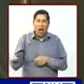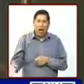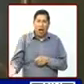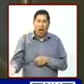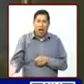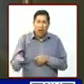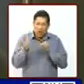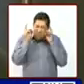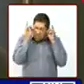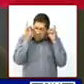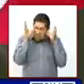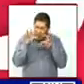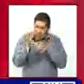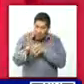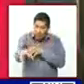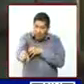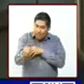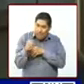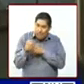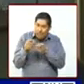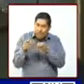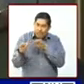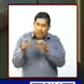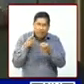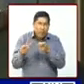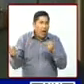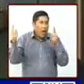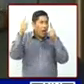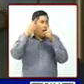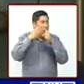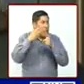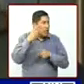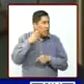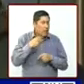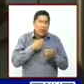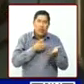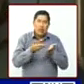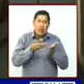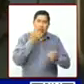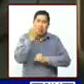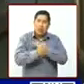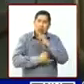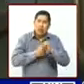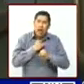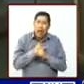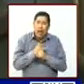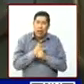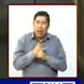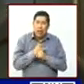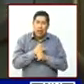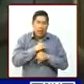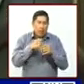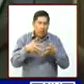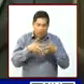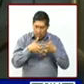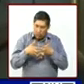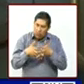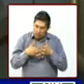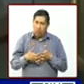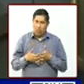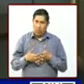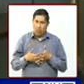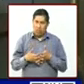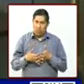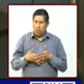Es impresionante que hayan llegado hasta el servicio exterior de los Estados Unidos, de